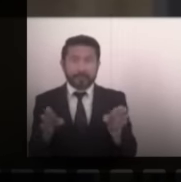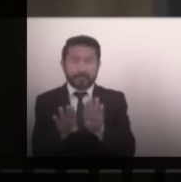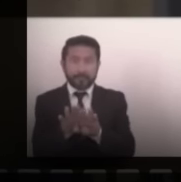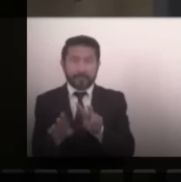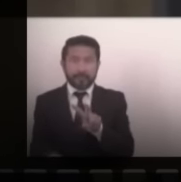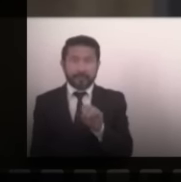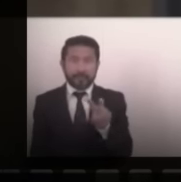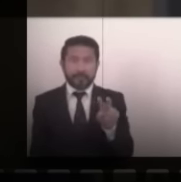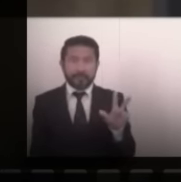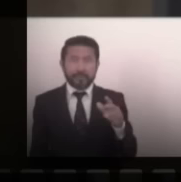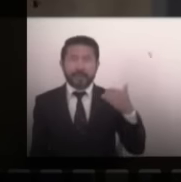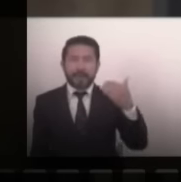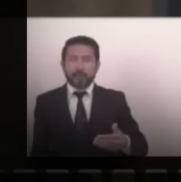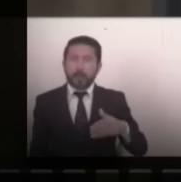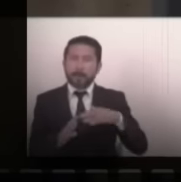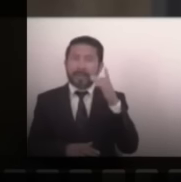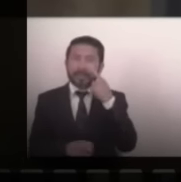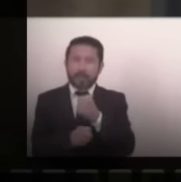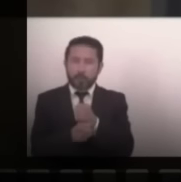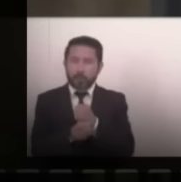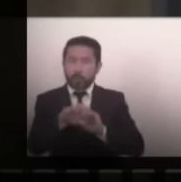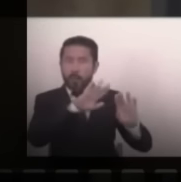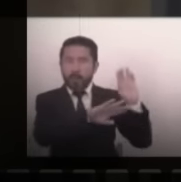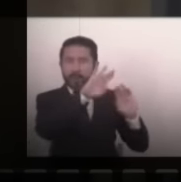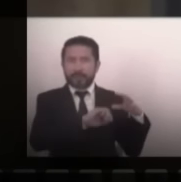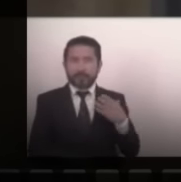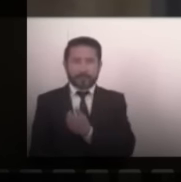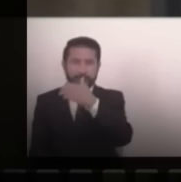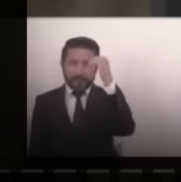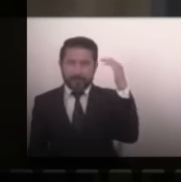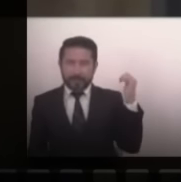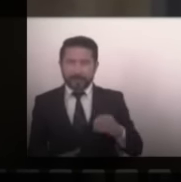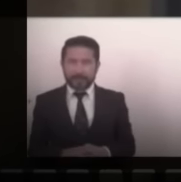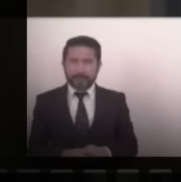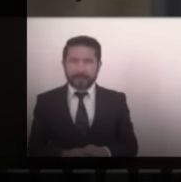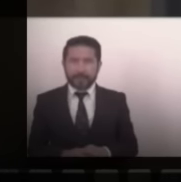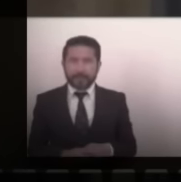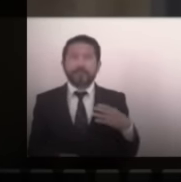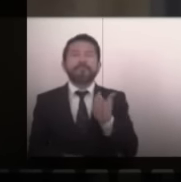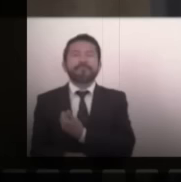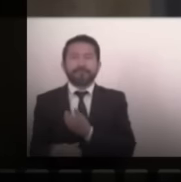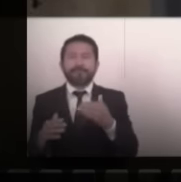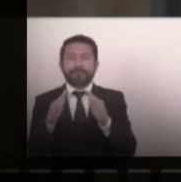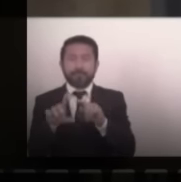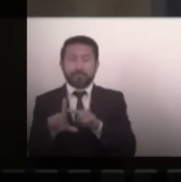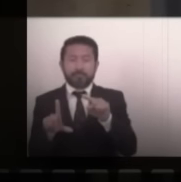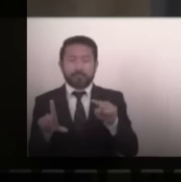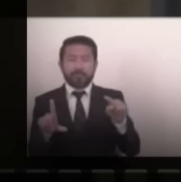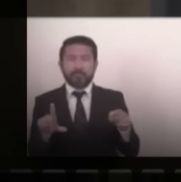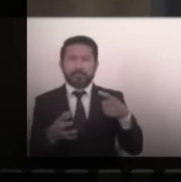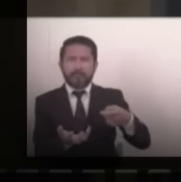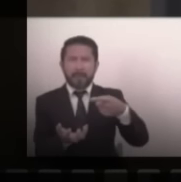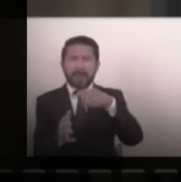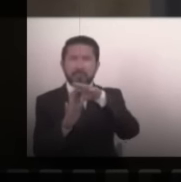2023 como el año más seguro en la historia de nuestro país tuvimos la tasa de homicidios más